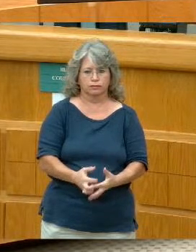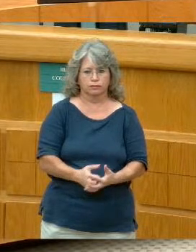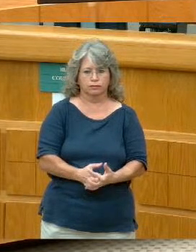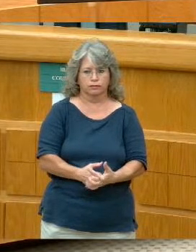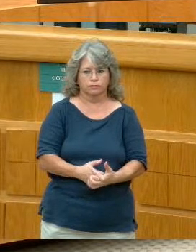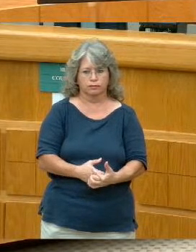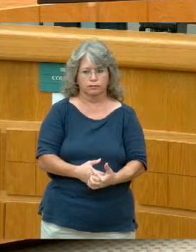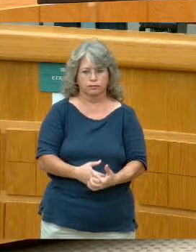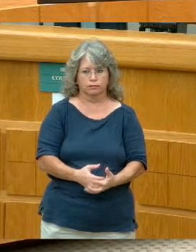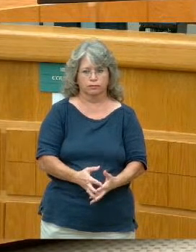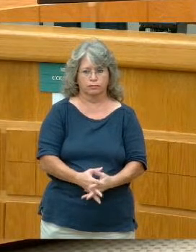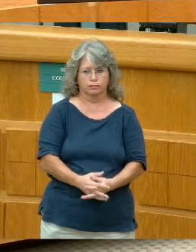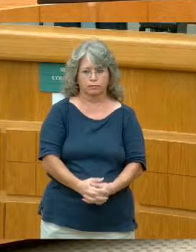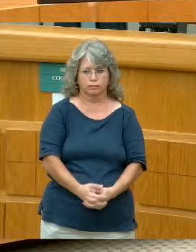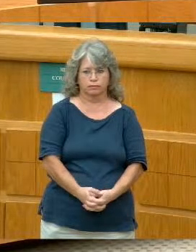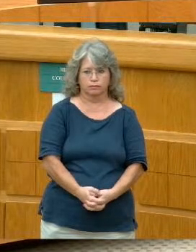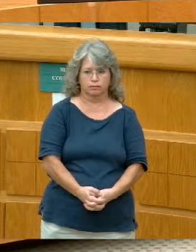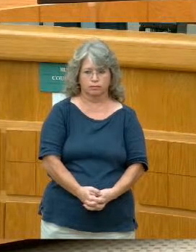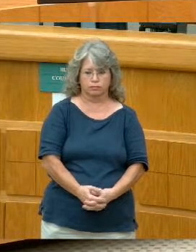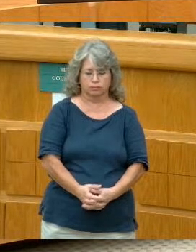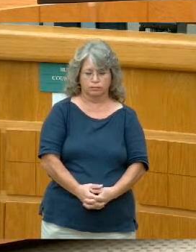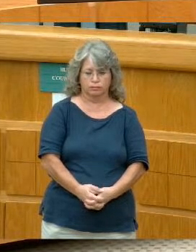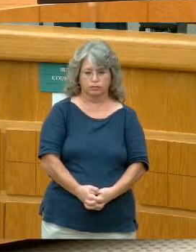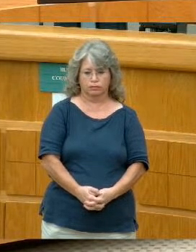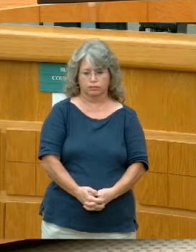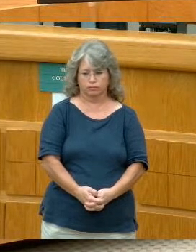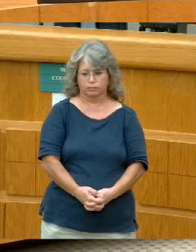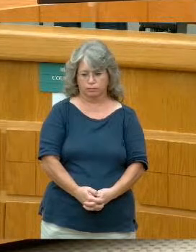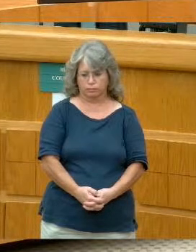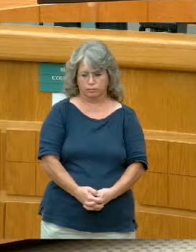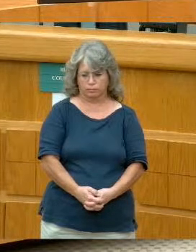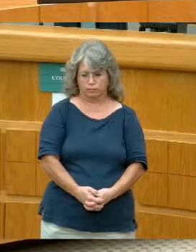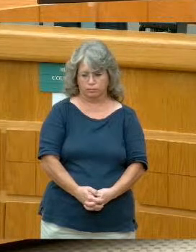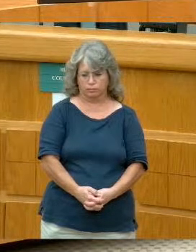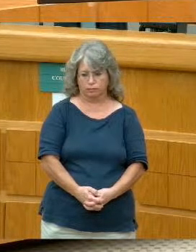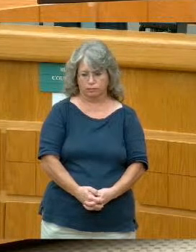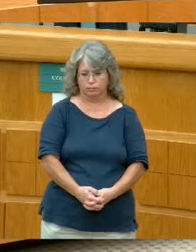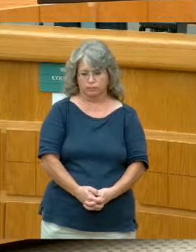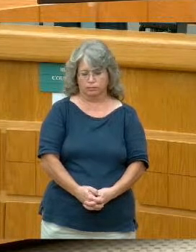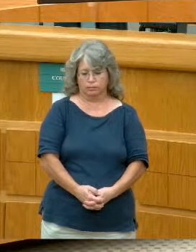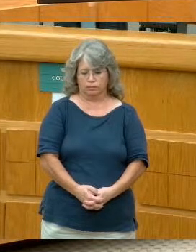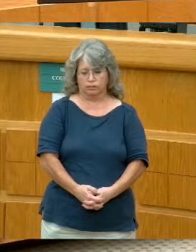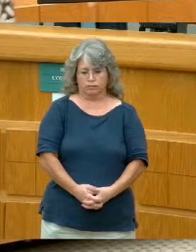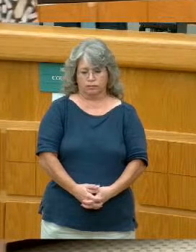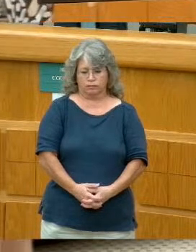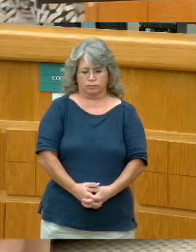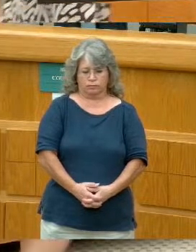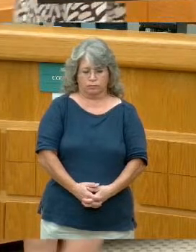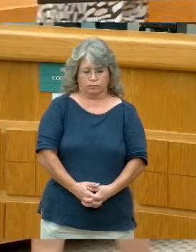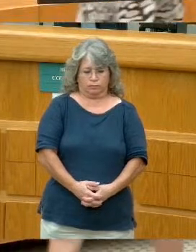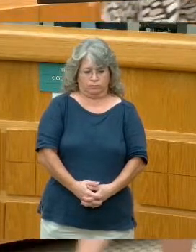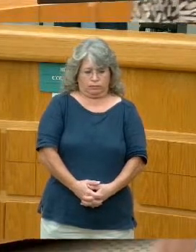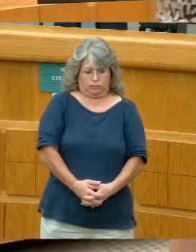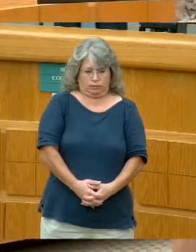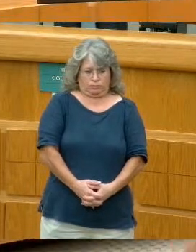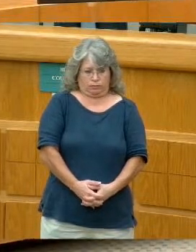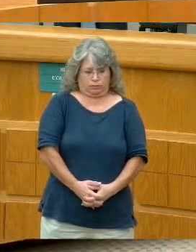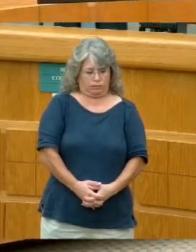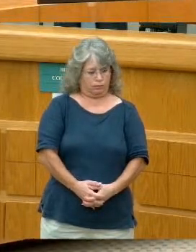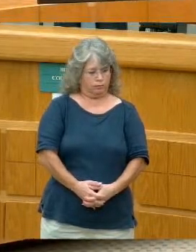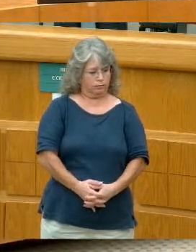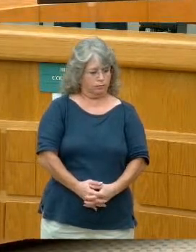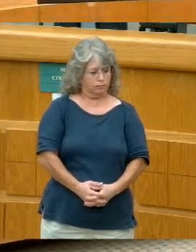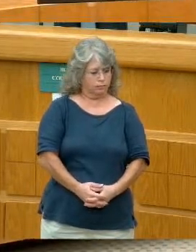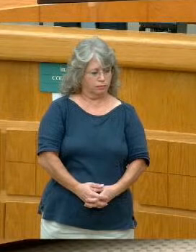equipo de Dr. Bird, ya que hemos hecho gran progreso en cuanto a la entrega de información para nuestros residentes. El día de hoy también